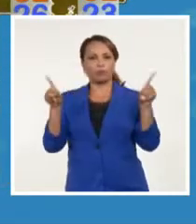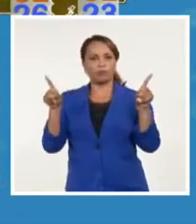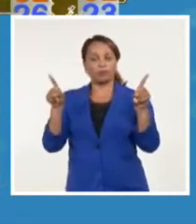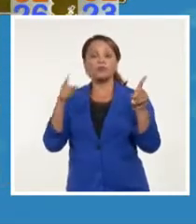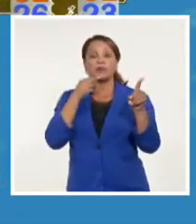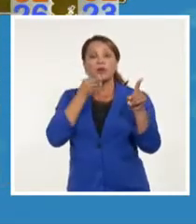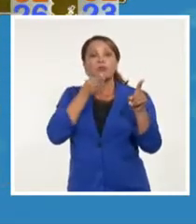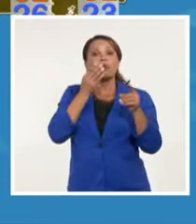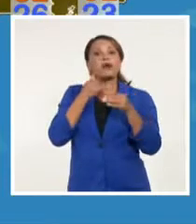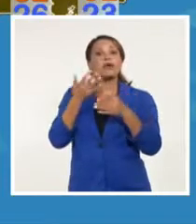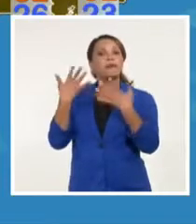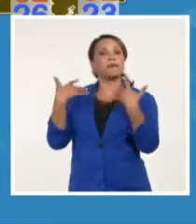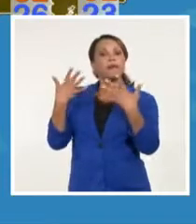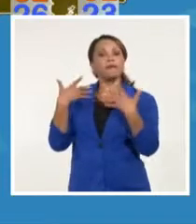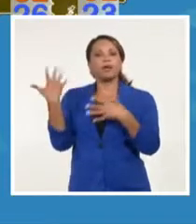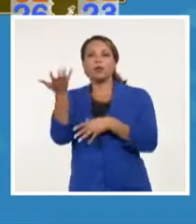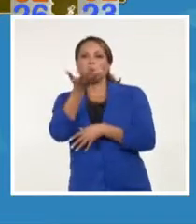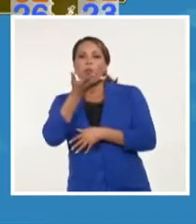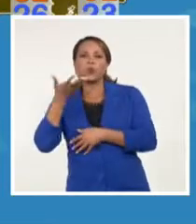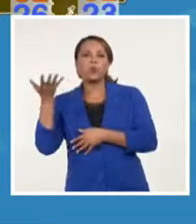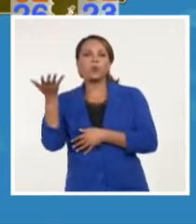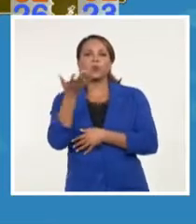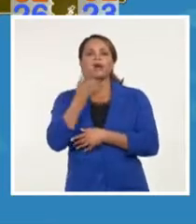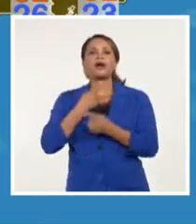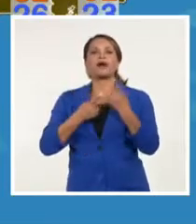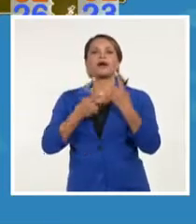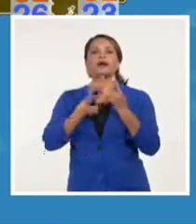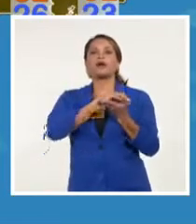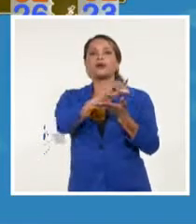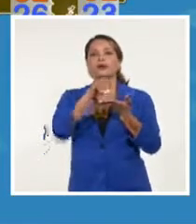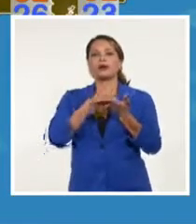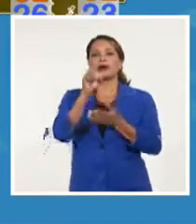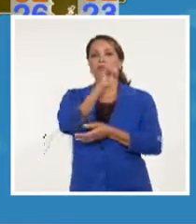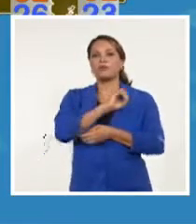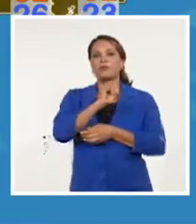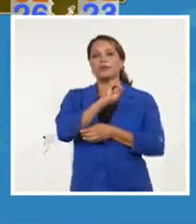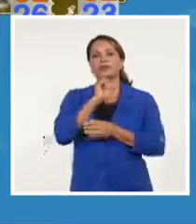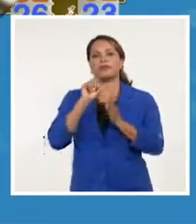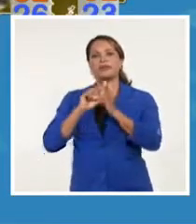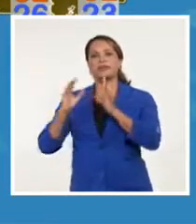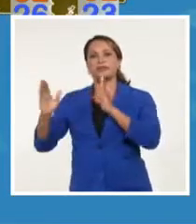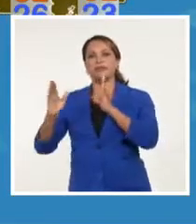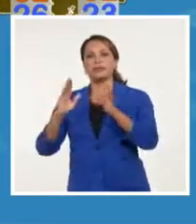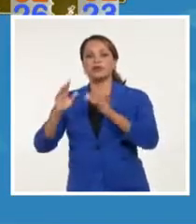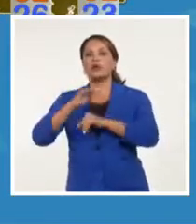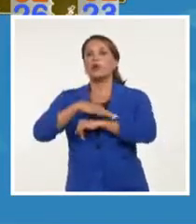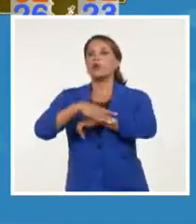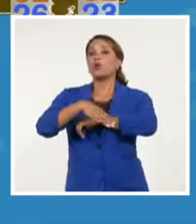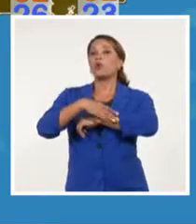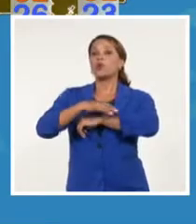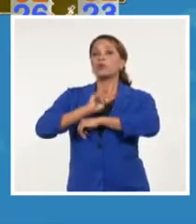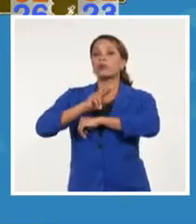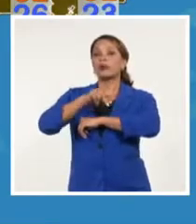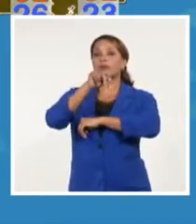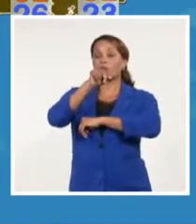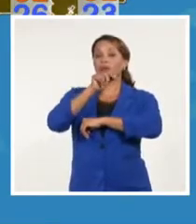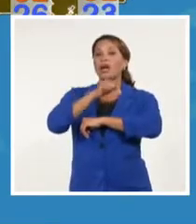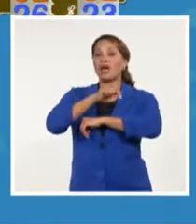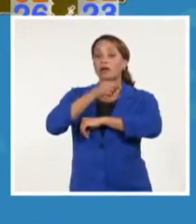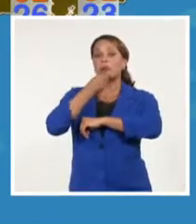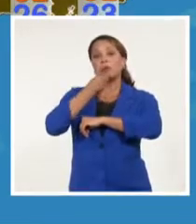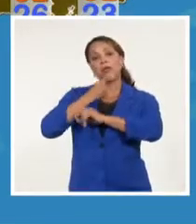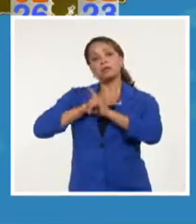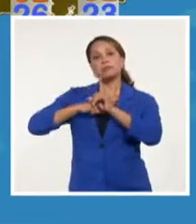Puede ser más fresco el ambiente en zonas del occidente y del centro hacia la costa norte, donde la mínima pudiera o la temperatura